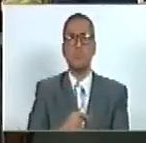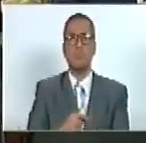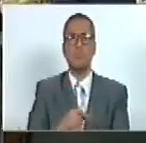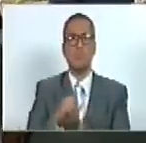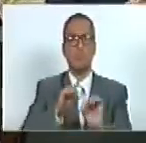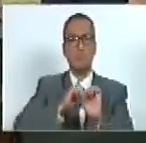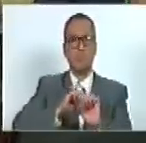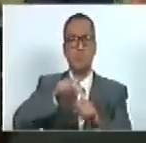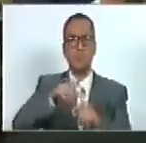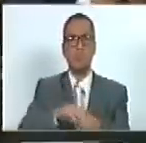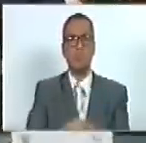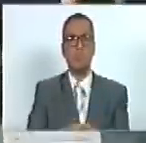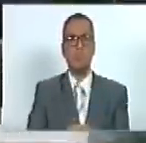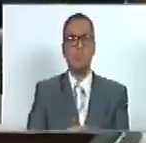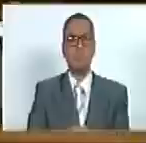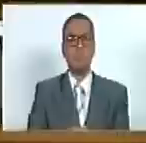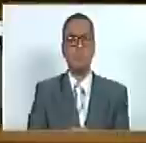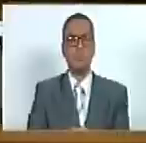misa.